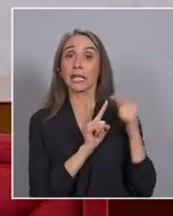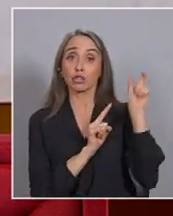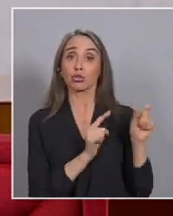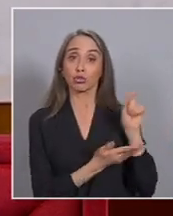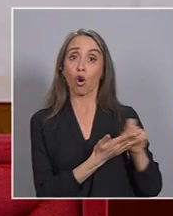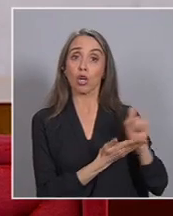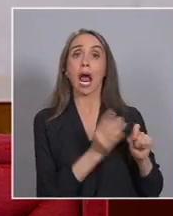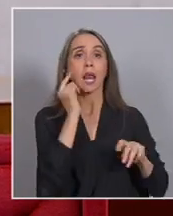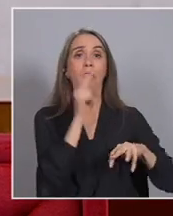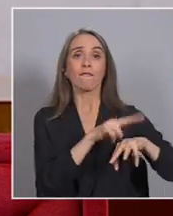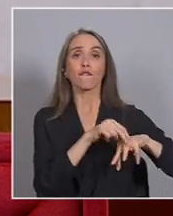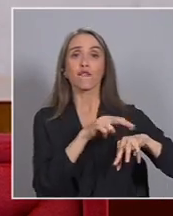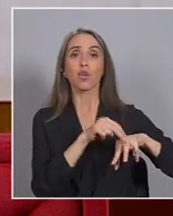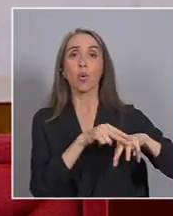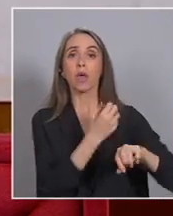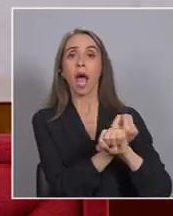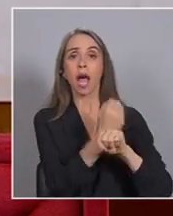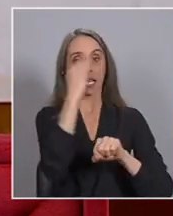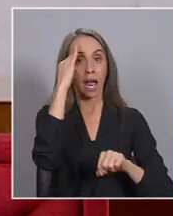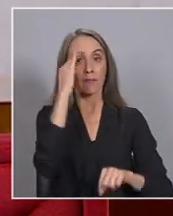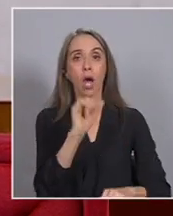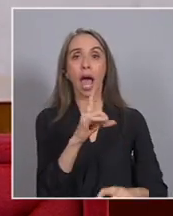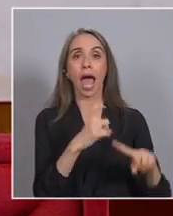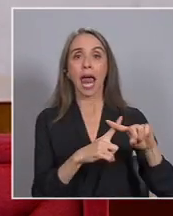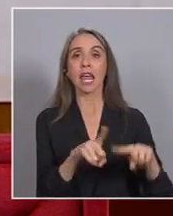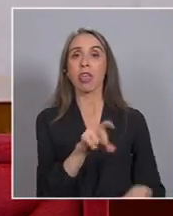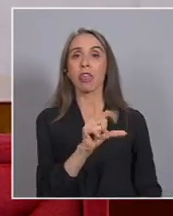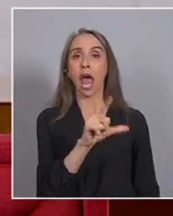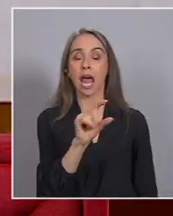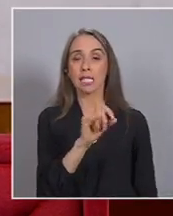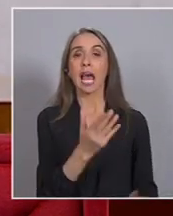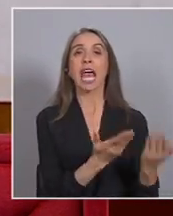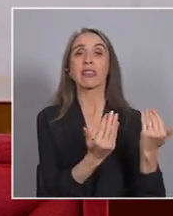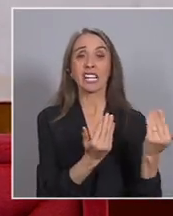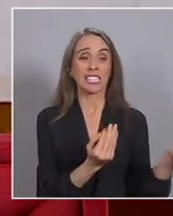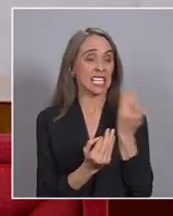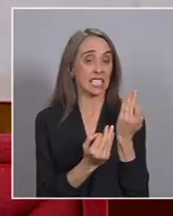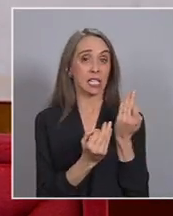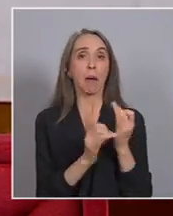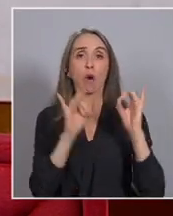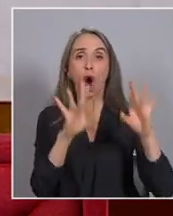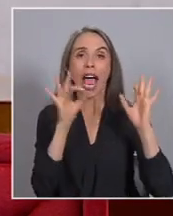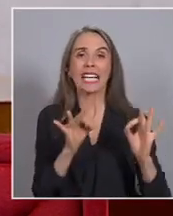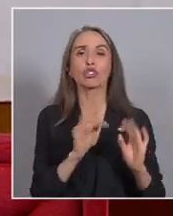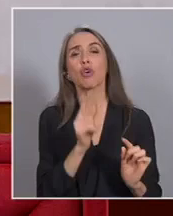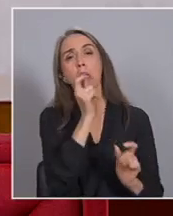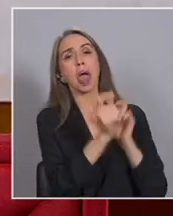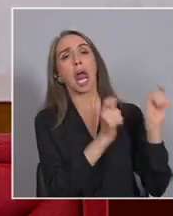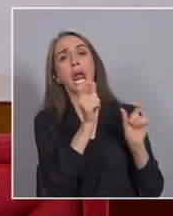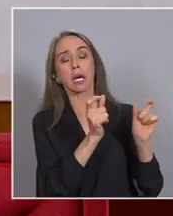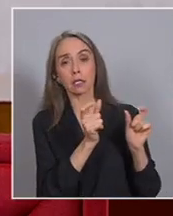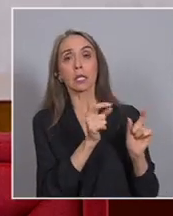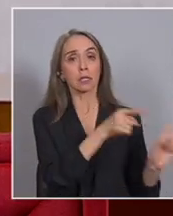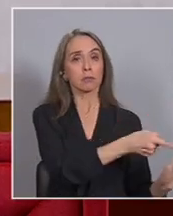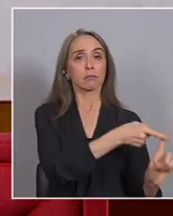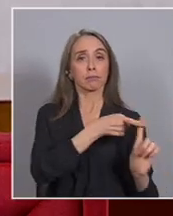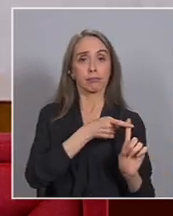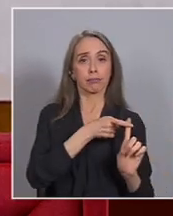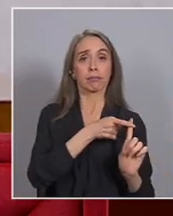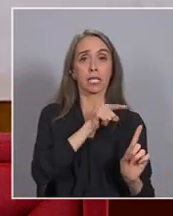personalmente la viuda del carabinero Alex Salazar. Hechos y no palabras. En base a esa premisa, estamos